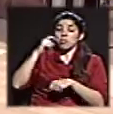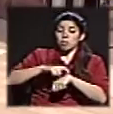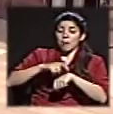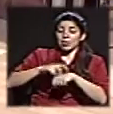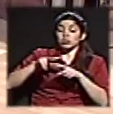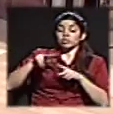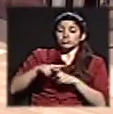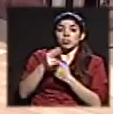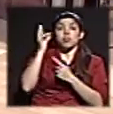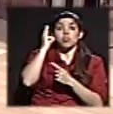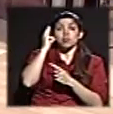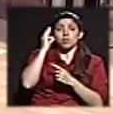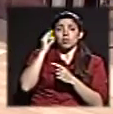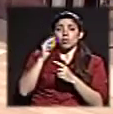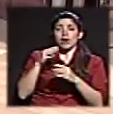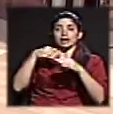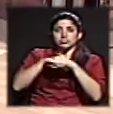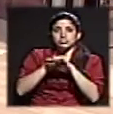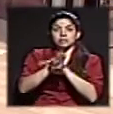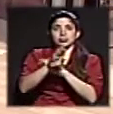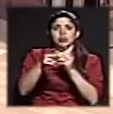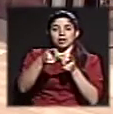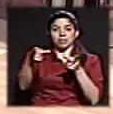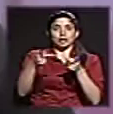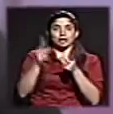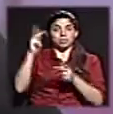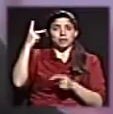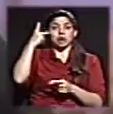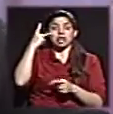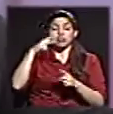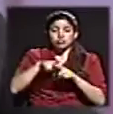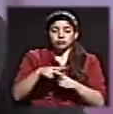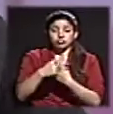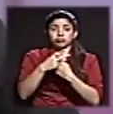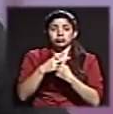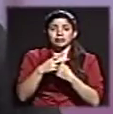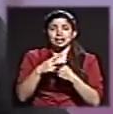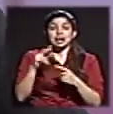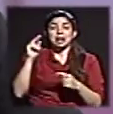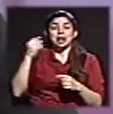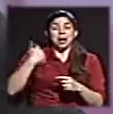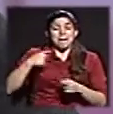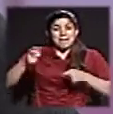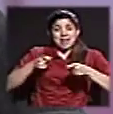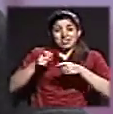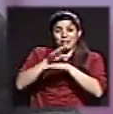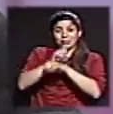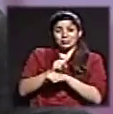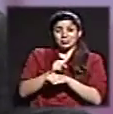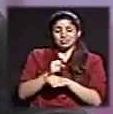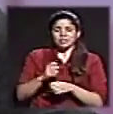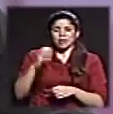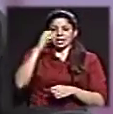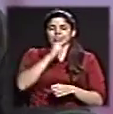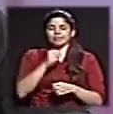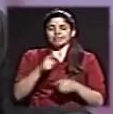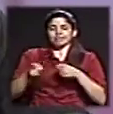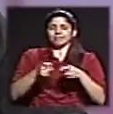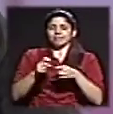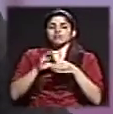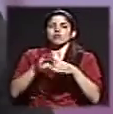mujeres transgredemos al espacio público, que es la política, ¿verdad? Lo que el patriarcado devuelve es, bueno, una sanción que se concreta en la